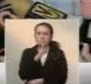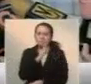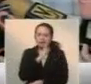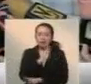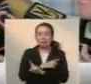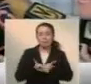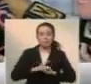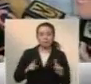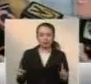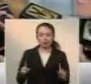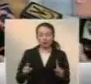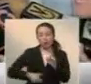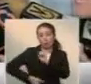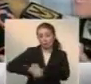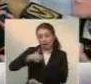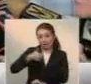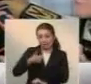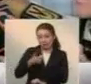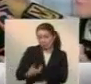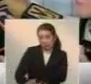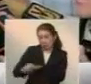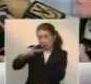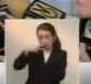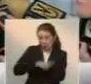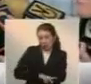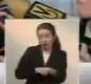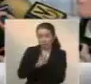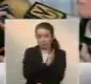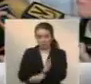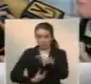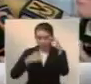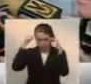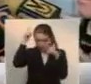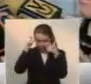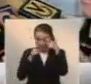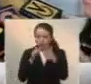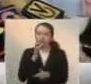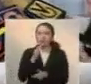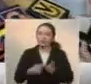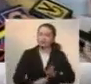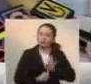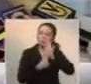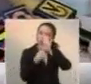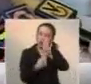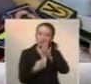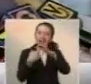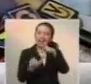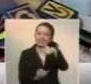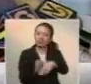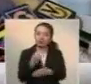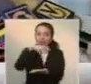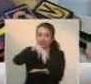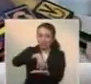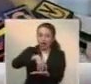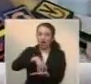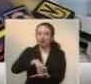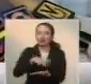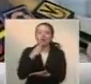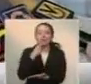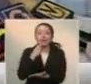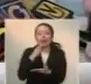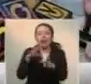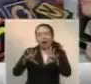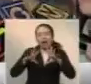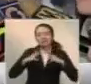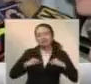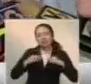sin embargo, lo más aberrante es que el presidente Chávez sigue demostrando que las instituciones del estado siguen sometidas y rodillas ante